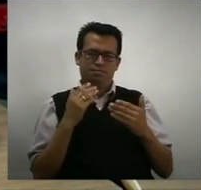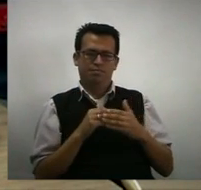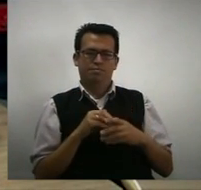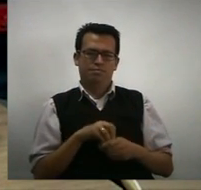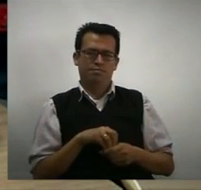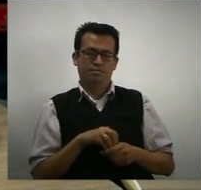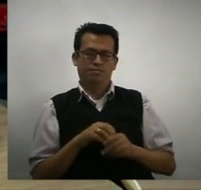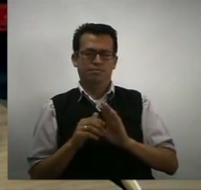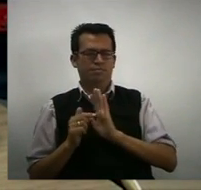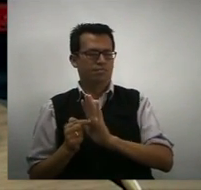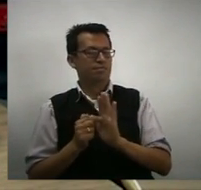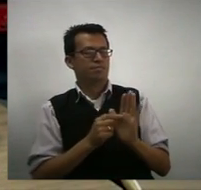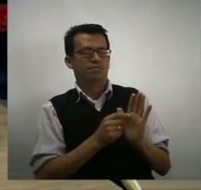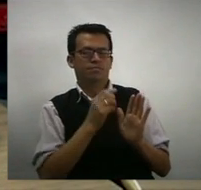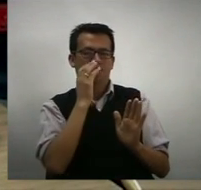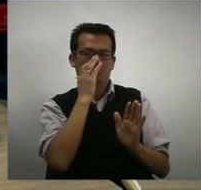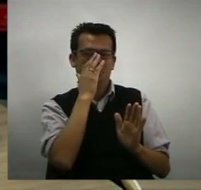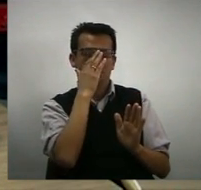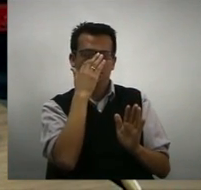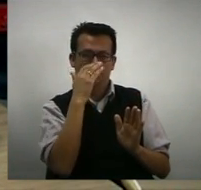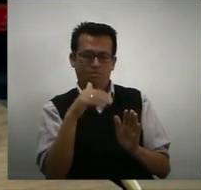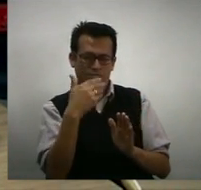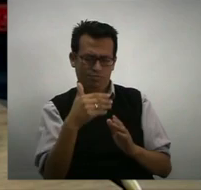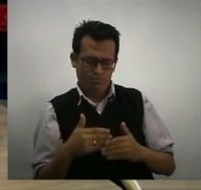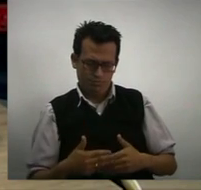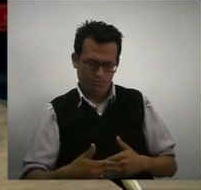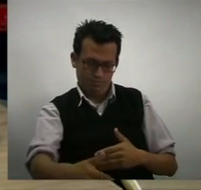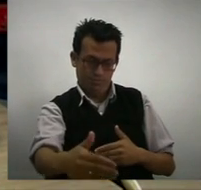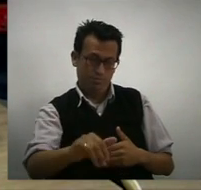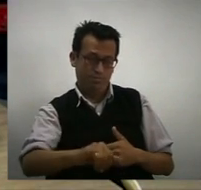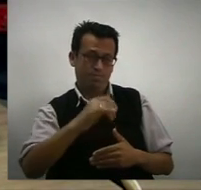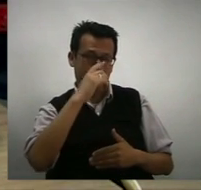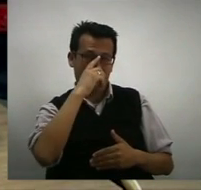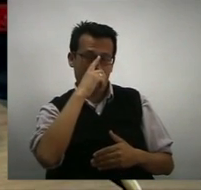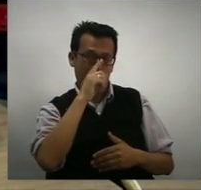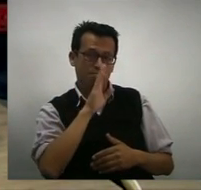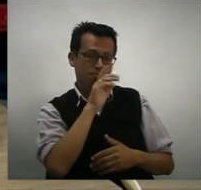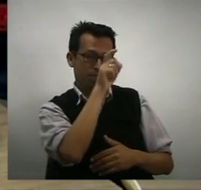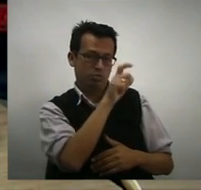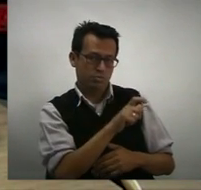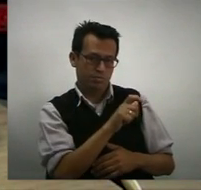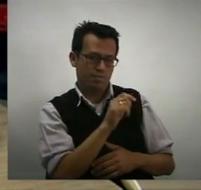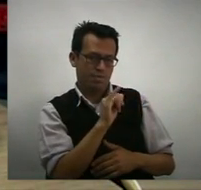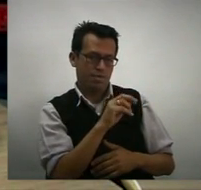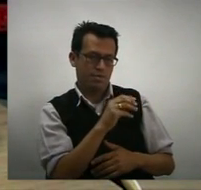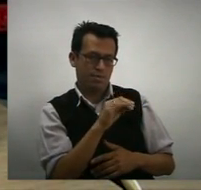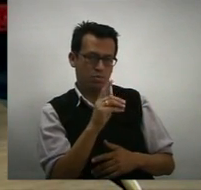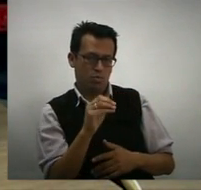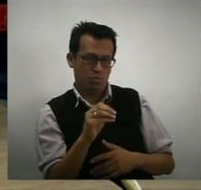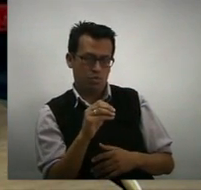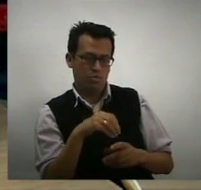discursos mesiánicos que permiten la cohesión de la civilización y la idea de una naturaleza humana. El individuo no sabe lo que pasa.